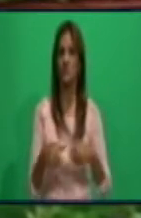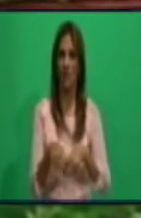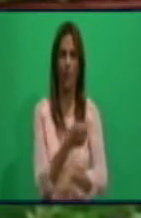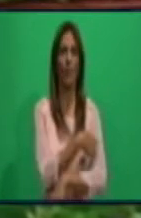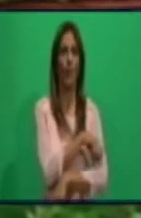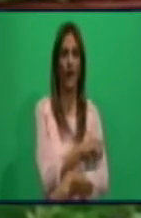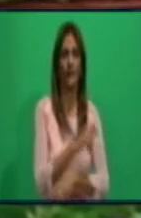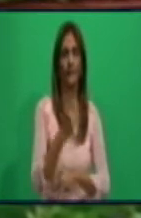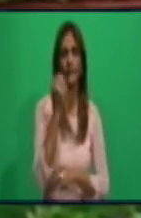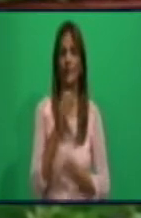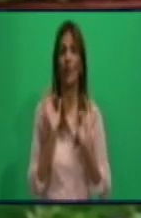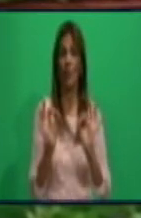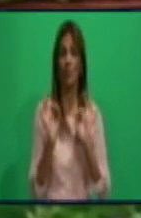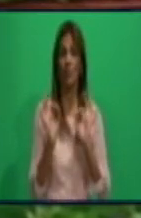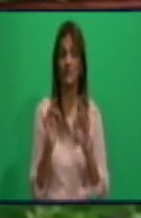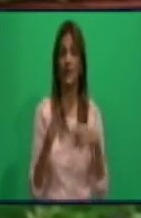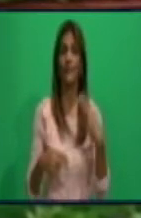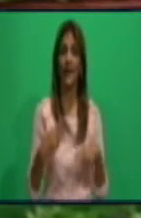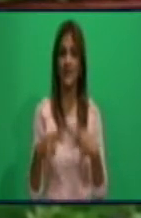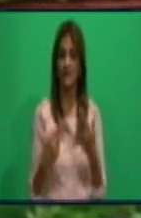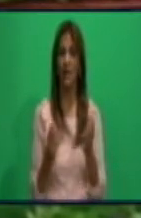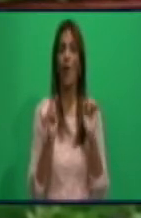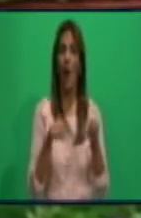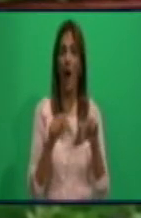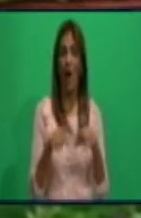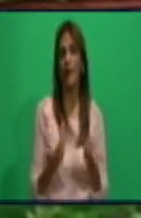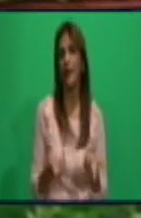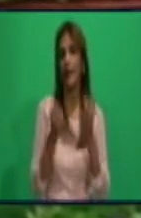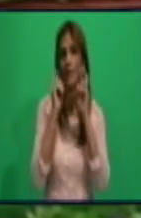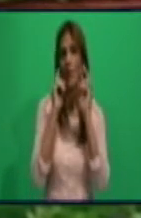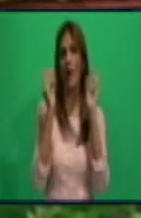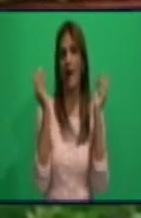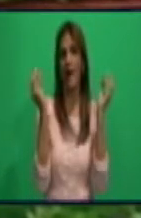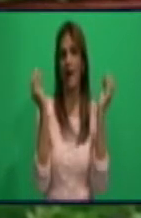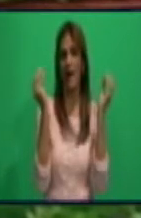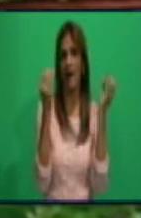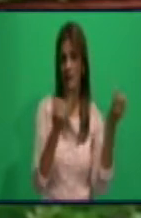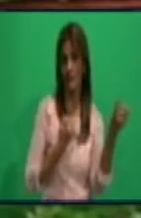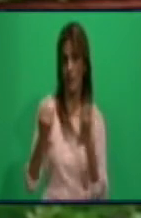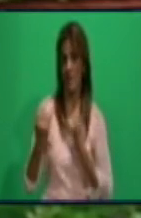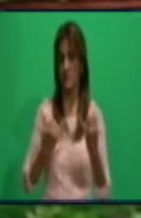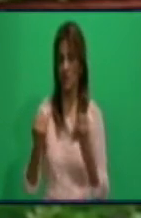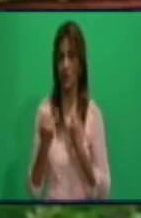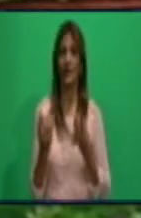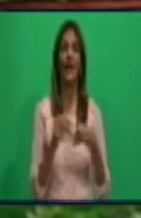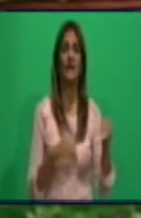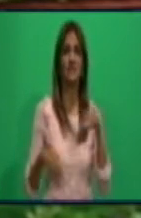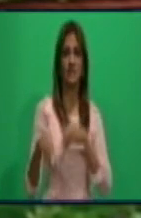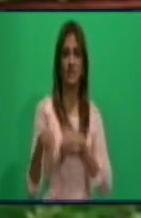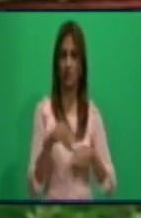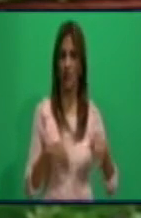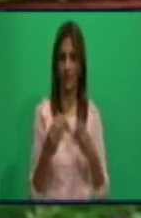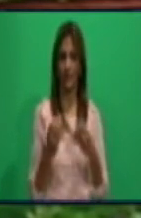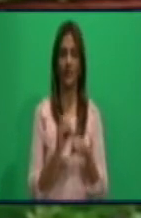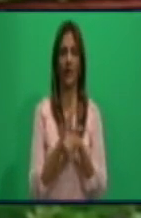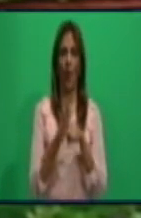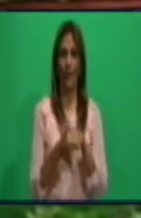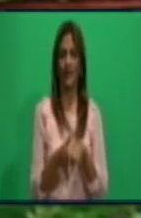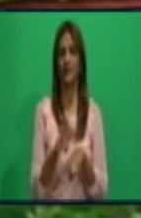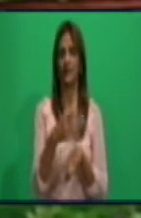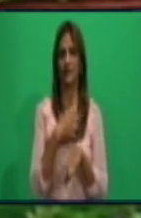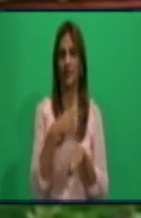como siempre hacemos vamos a darle una mirada a la situación epidemiológica que tiene la provincia de granma en este momento